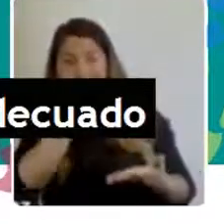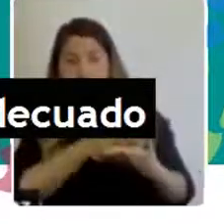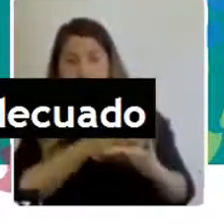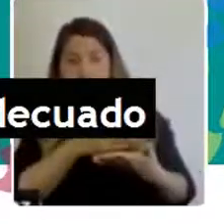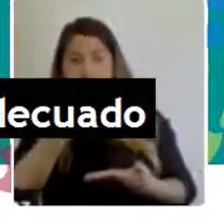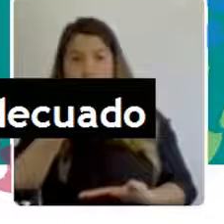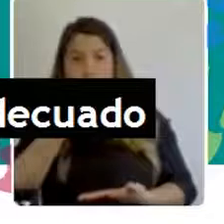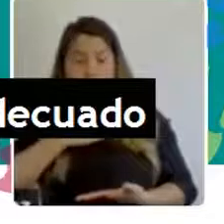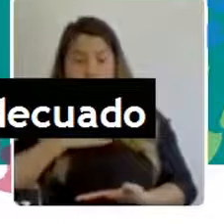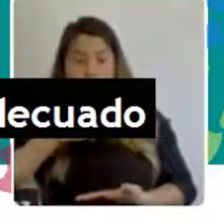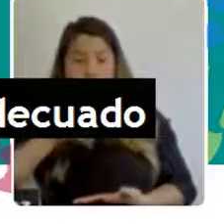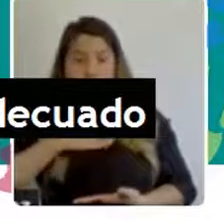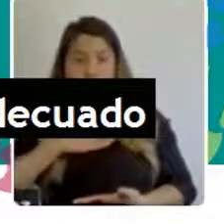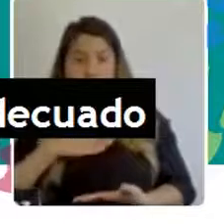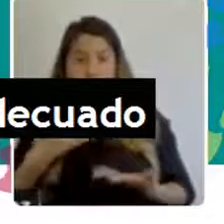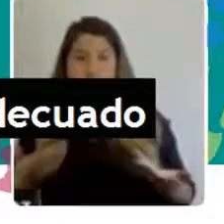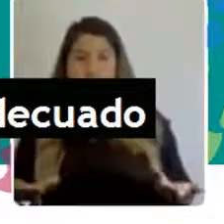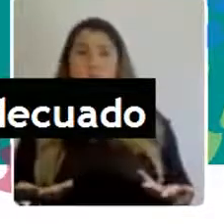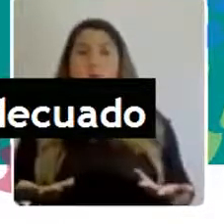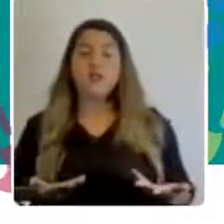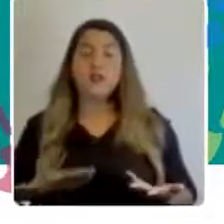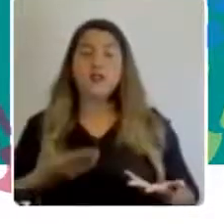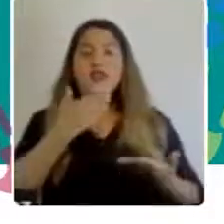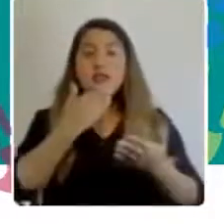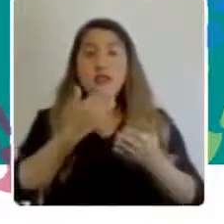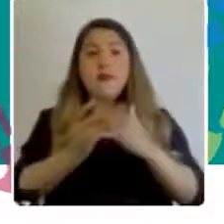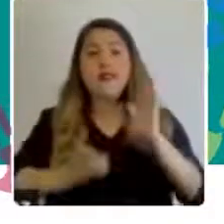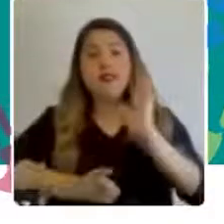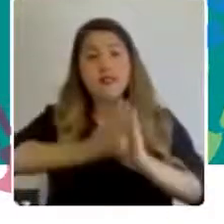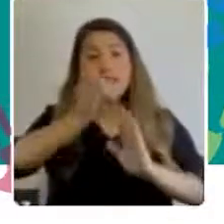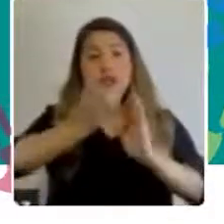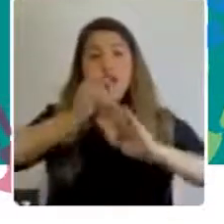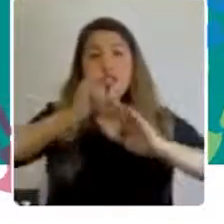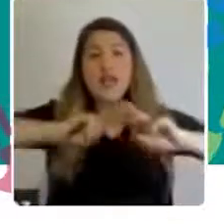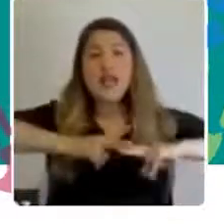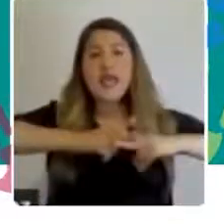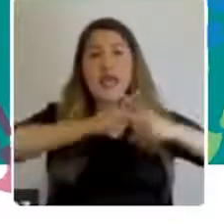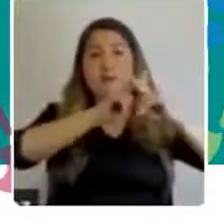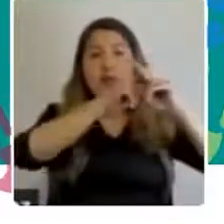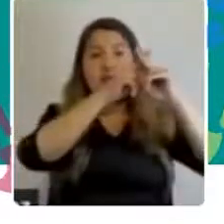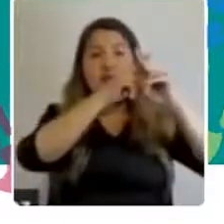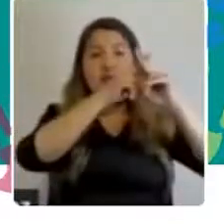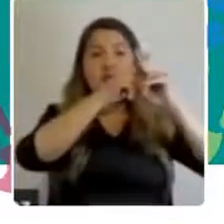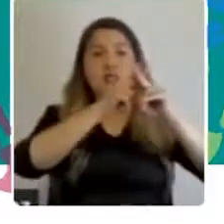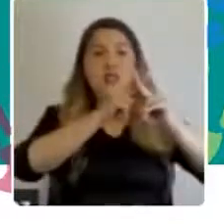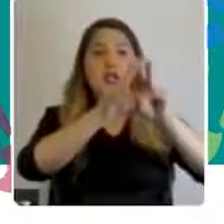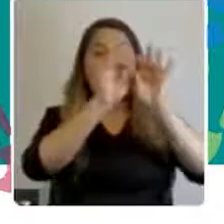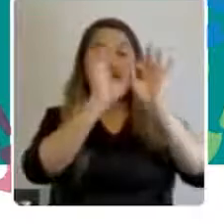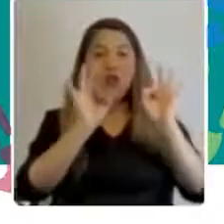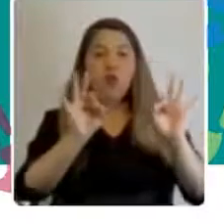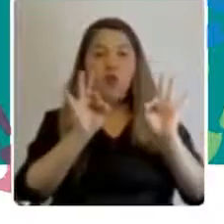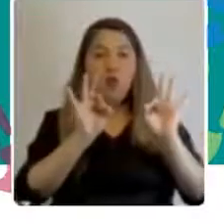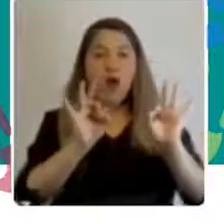desarrollar herramientas para el manejo adecuado de los conflictos de intereses, tanto de pacientes, de clínicos, de tomadores de decisión.